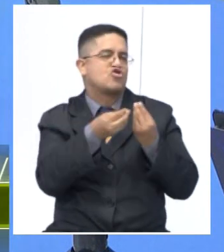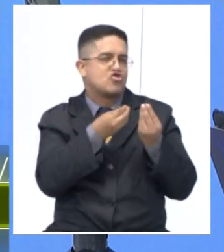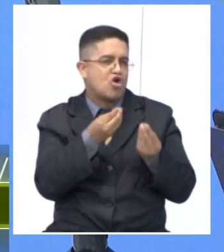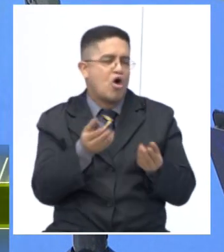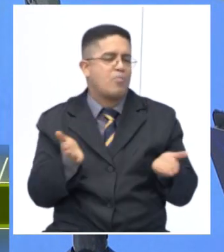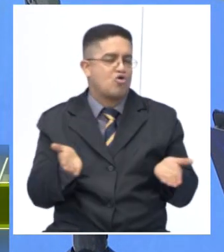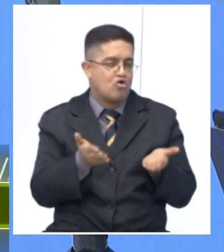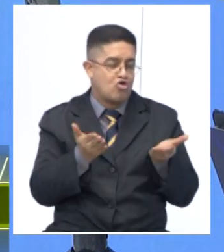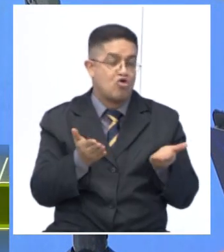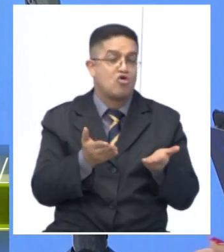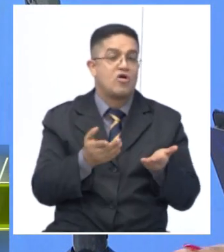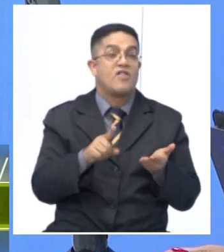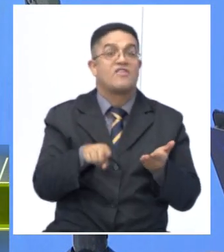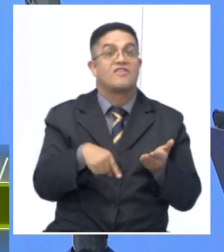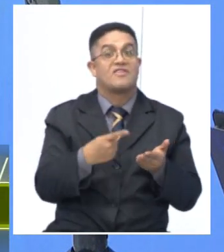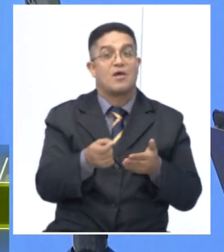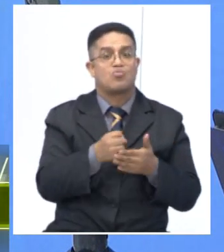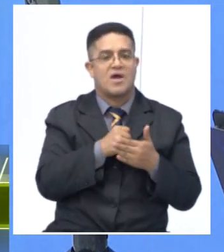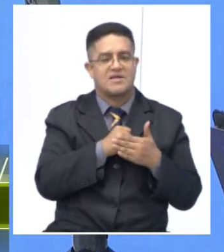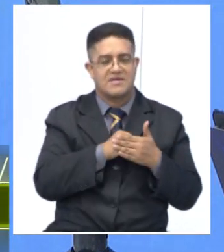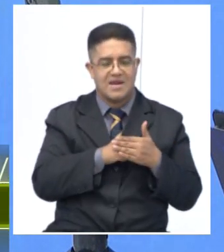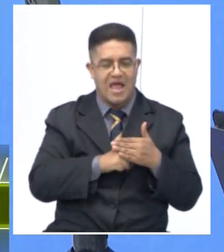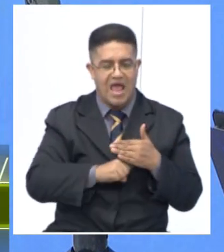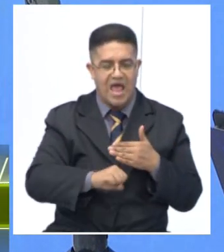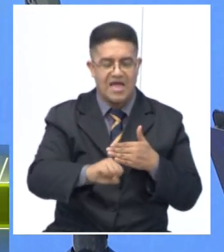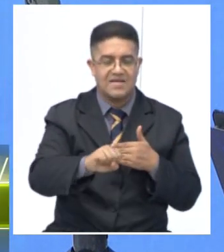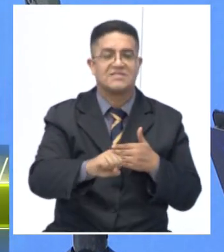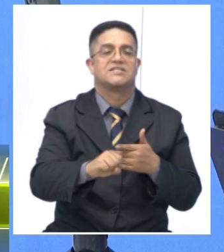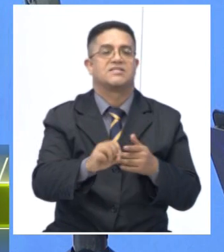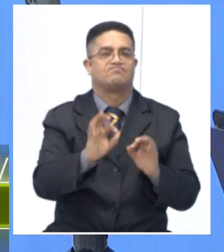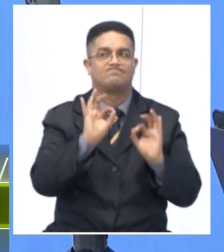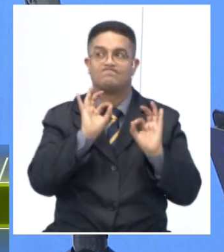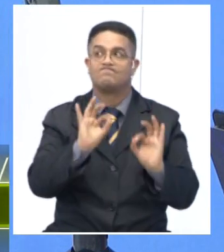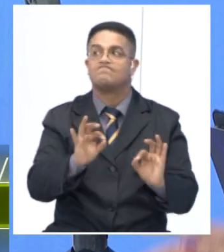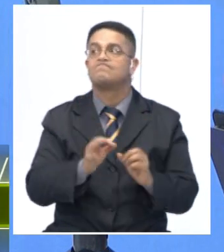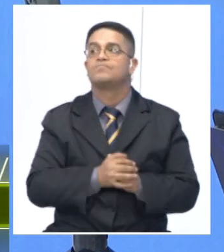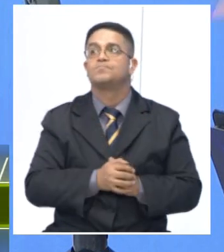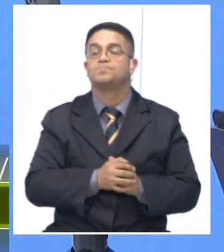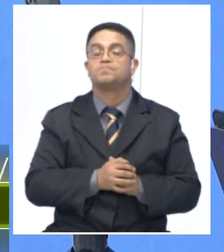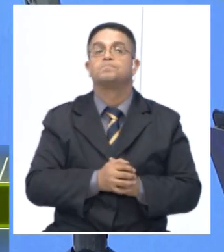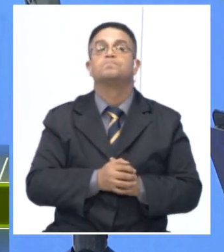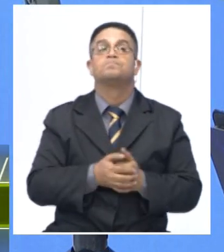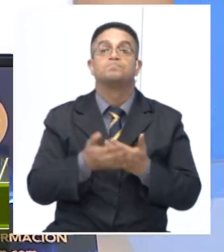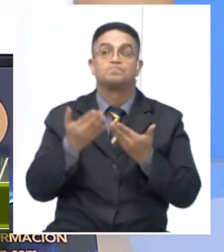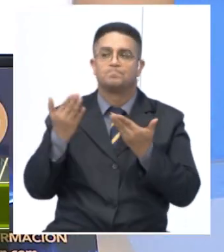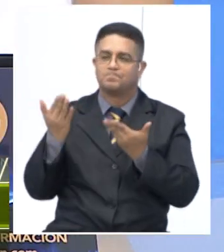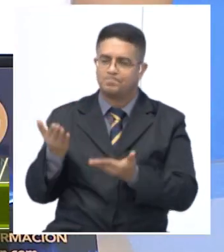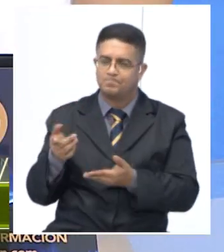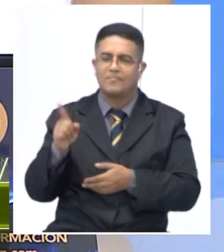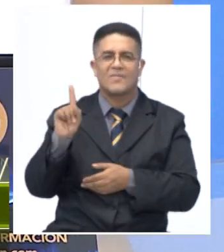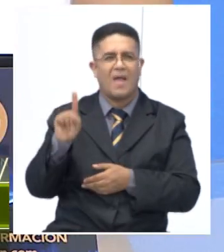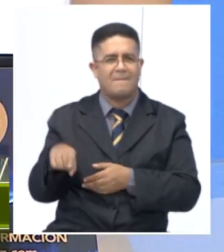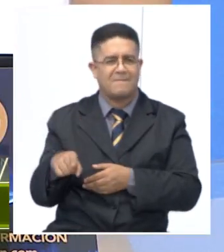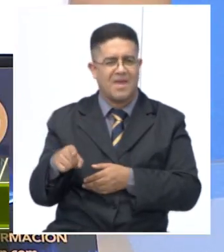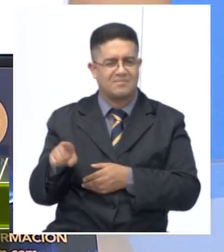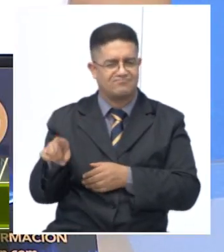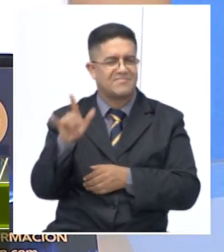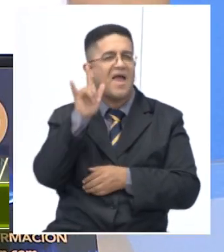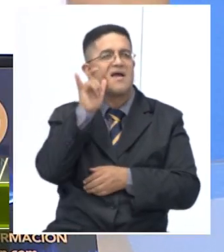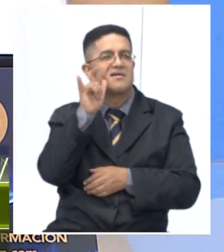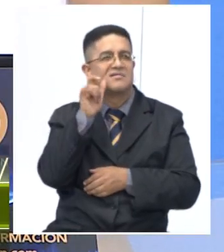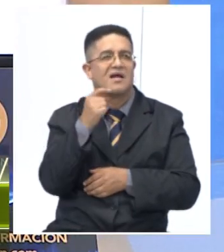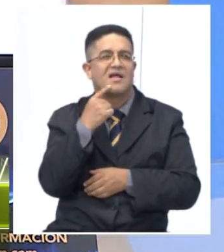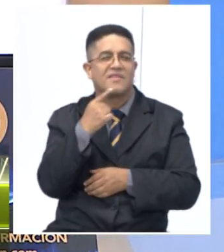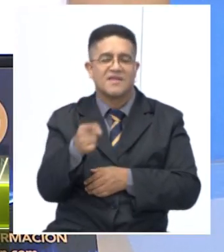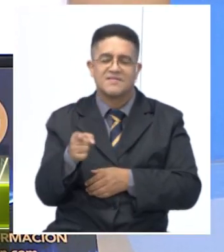niño nace o nos dan ese nacimiento y no lo tenemos. Por supuesto, por acá también nos comentan en redes sociales. Tenemos a